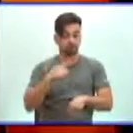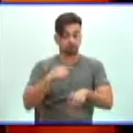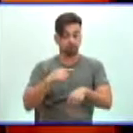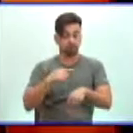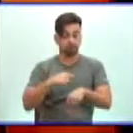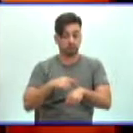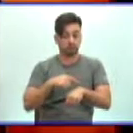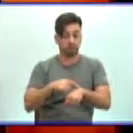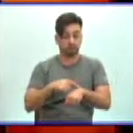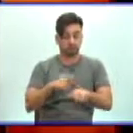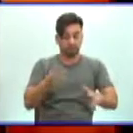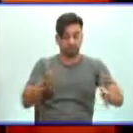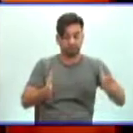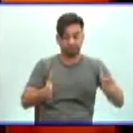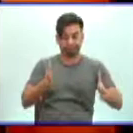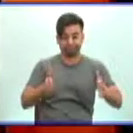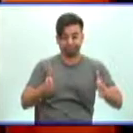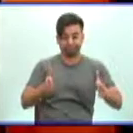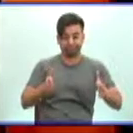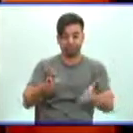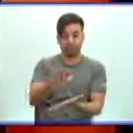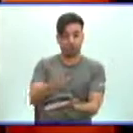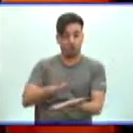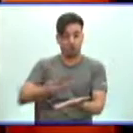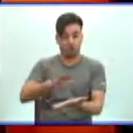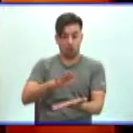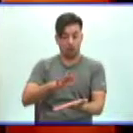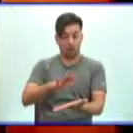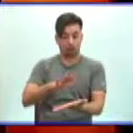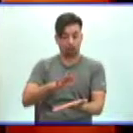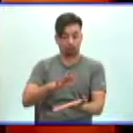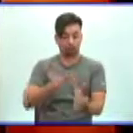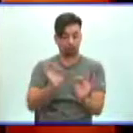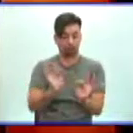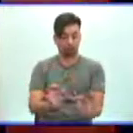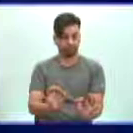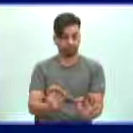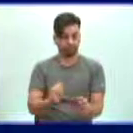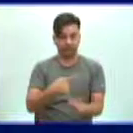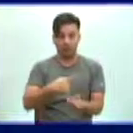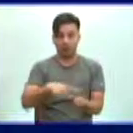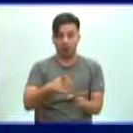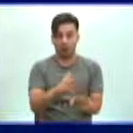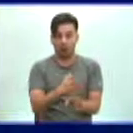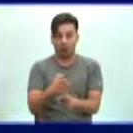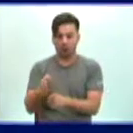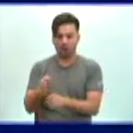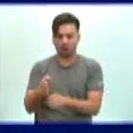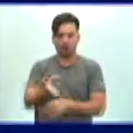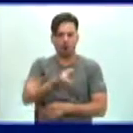lugar determinado. Veamos entonces qué entendemos por clima.